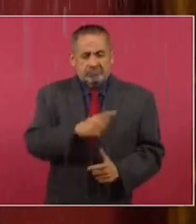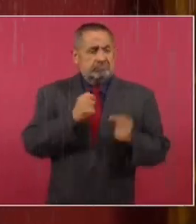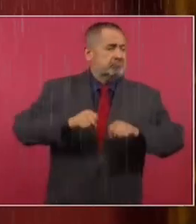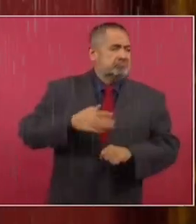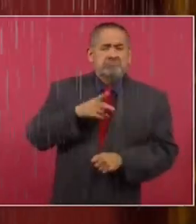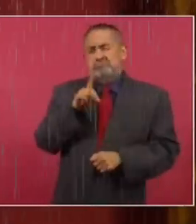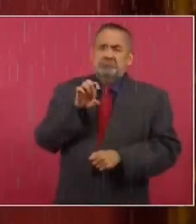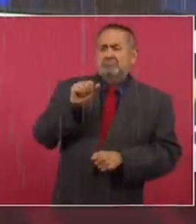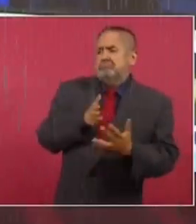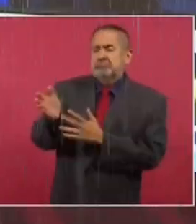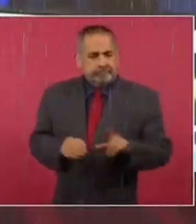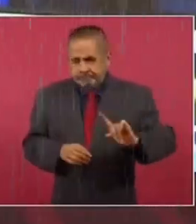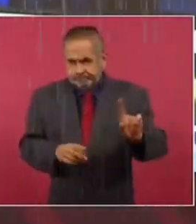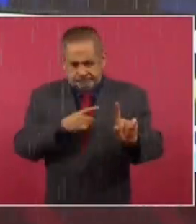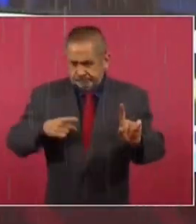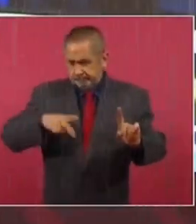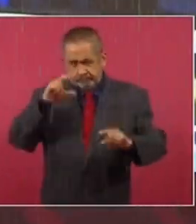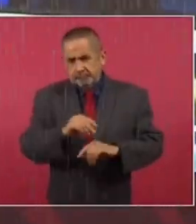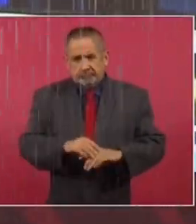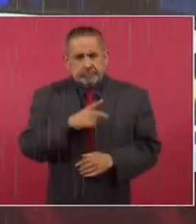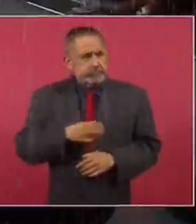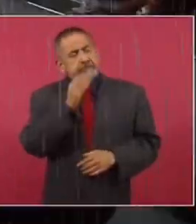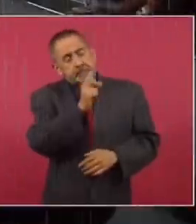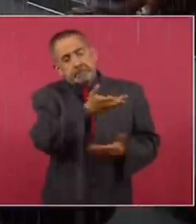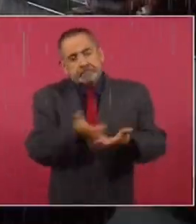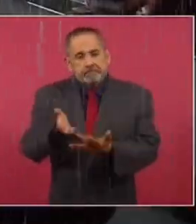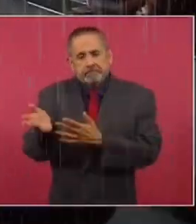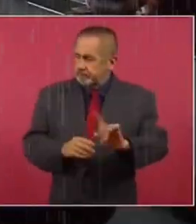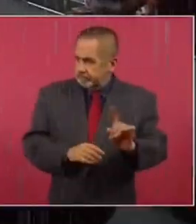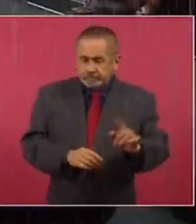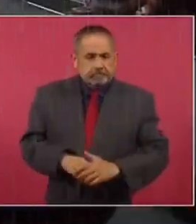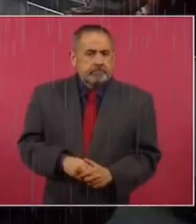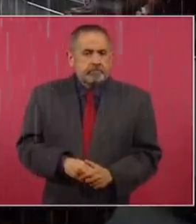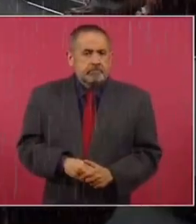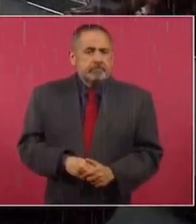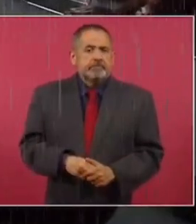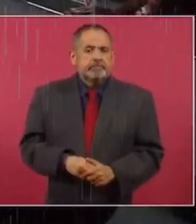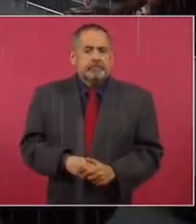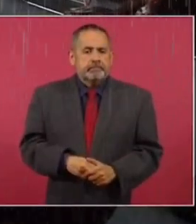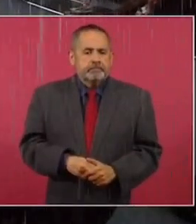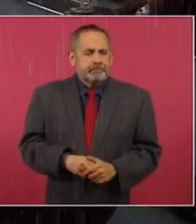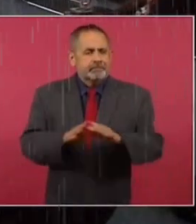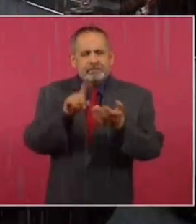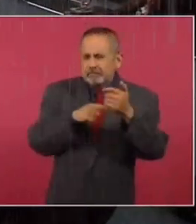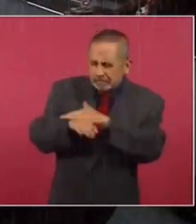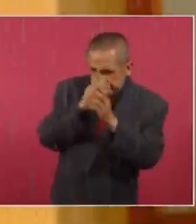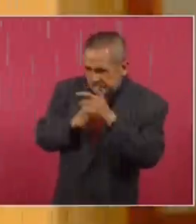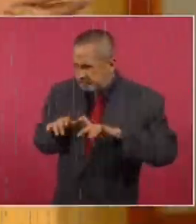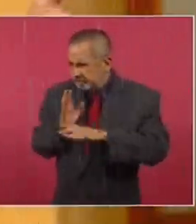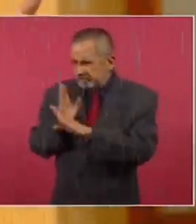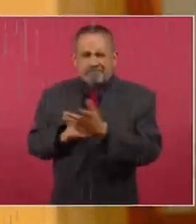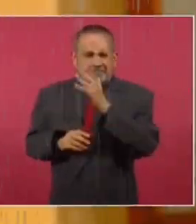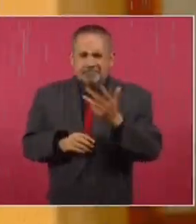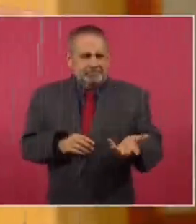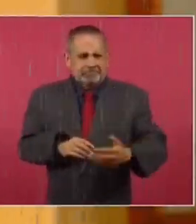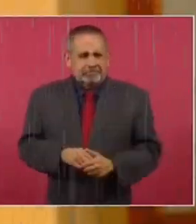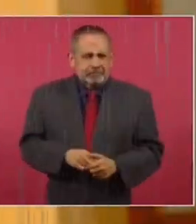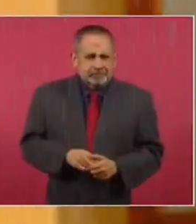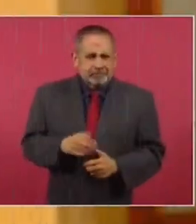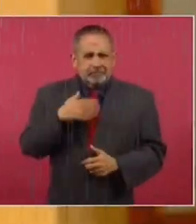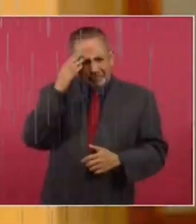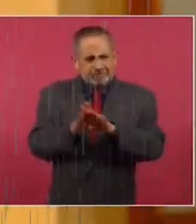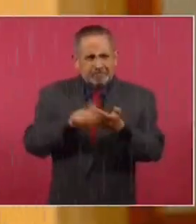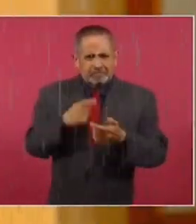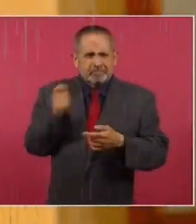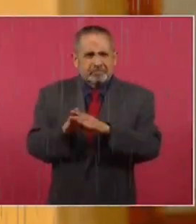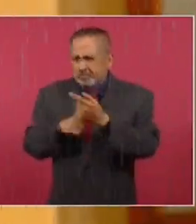prepotente, que no debe de aceptarse bajo ningún motivo. ¿Cómo van a estar espiando? Para saber qué están